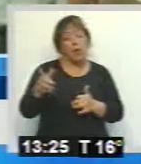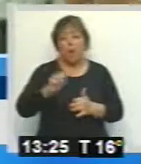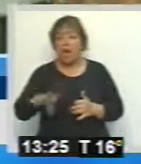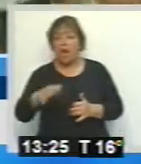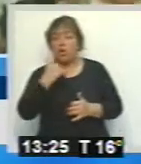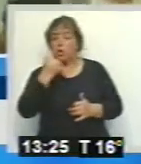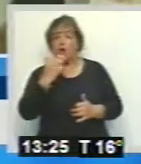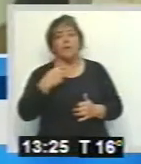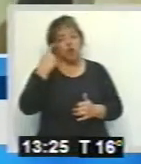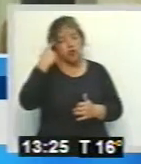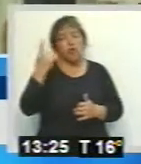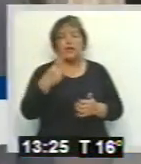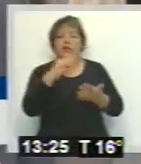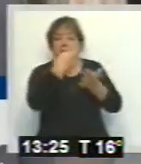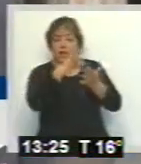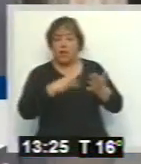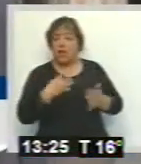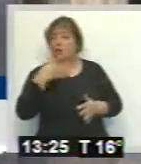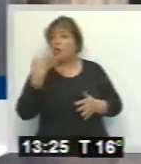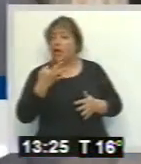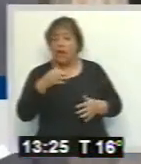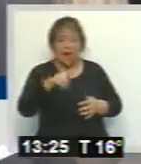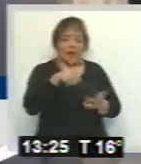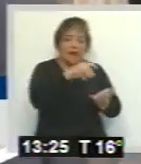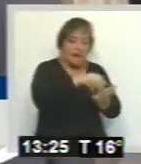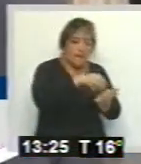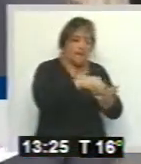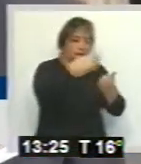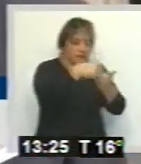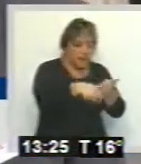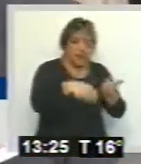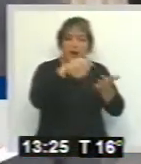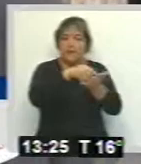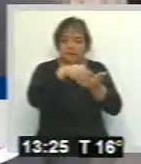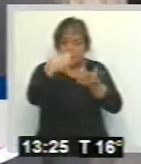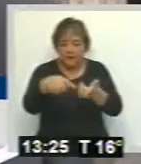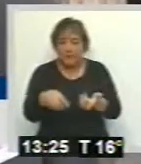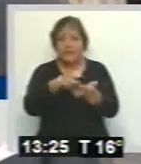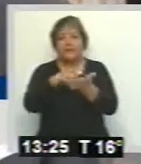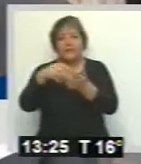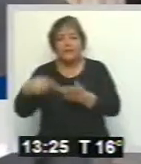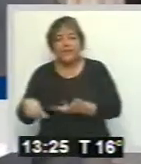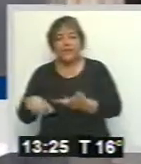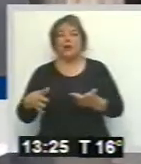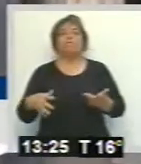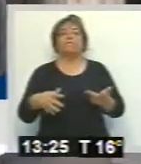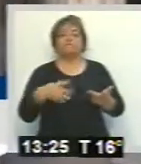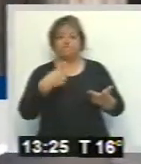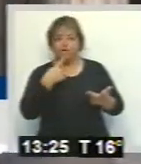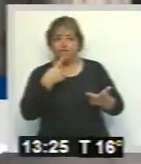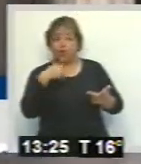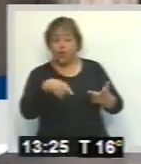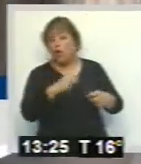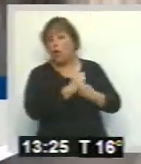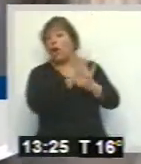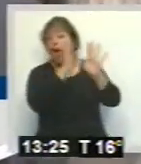que lo mejor es, si hay datos reales, dicen, esta empresa es tal cosa, esta empresa es tal otra, y se hace esto, esto, esto, que lo aclare